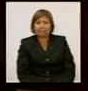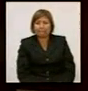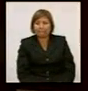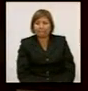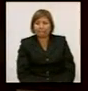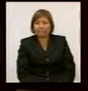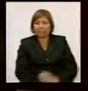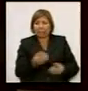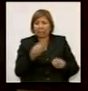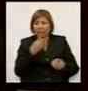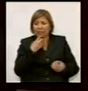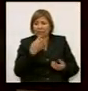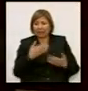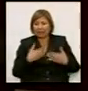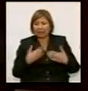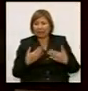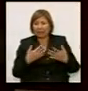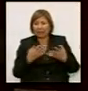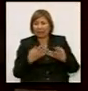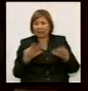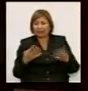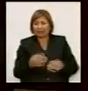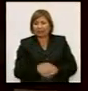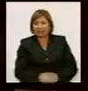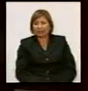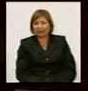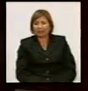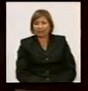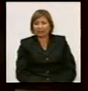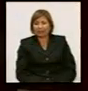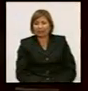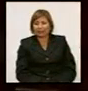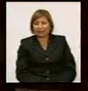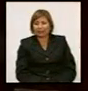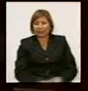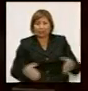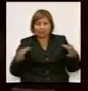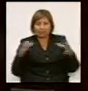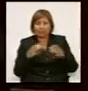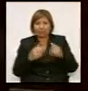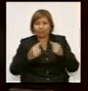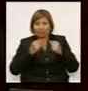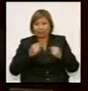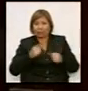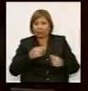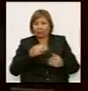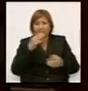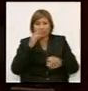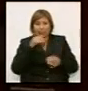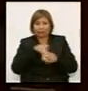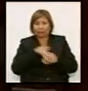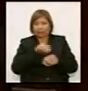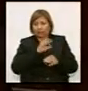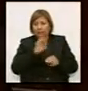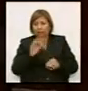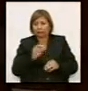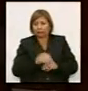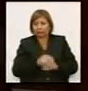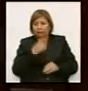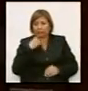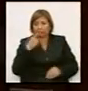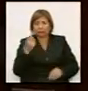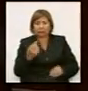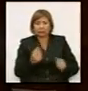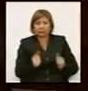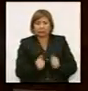como no pueden formarse una fuerza con voto favorable nadie que no sea